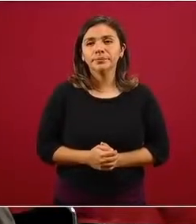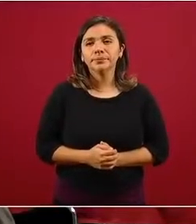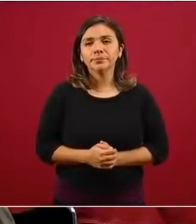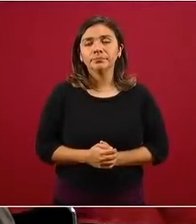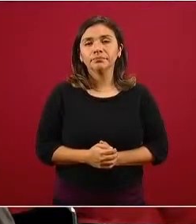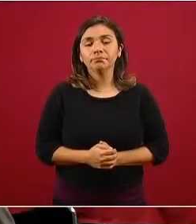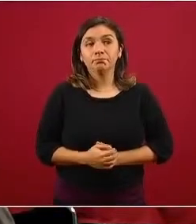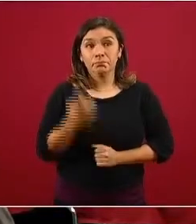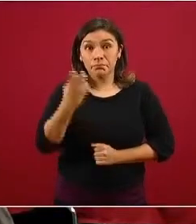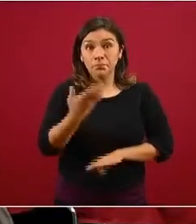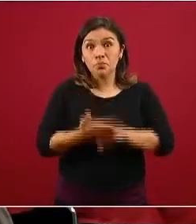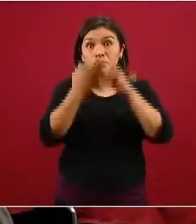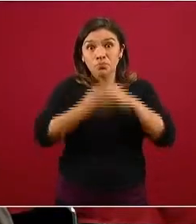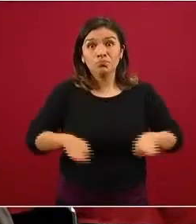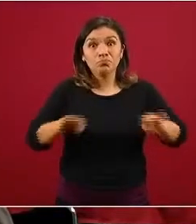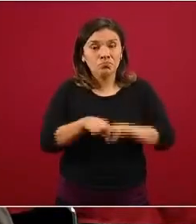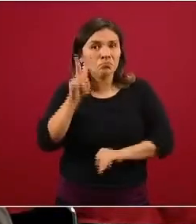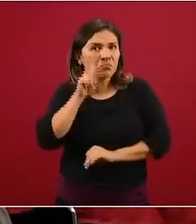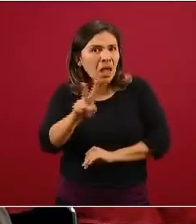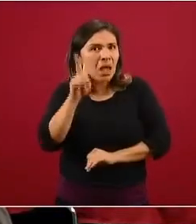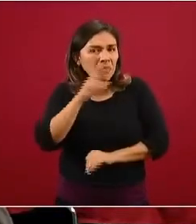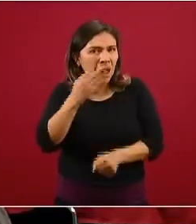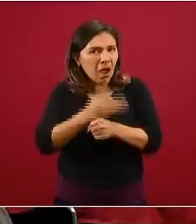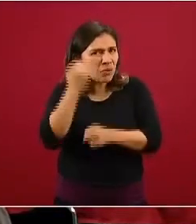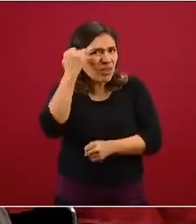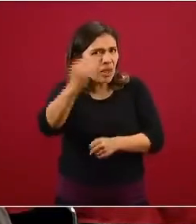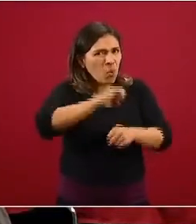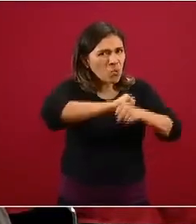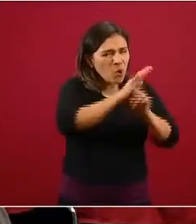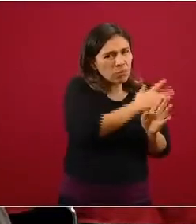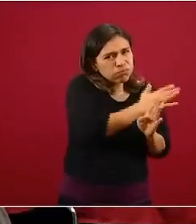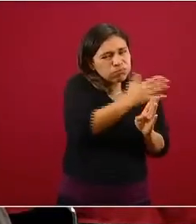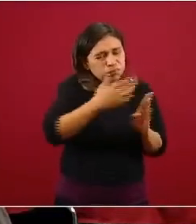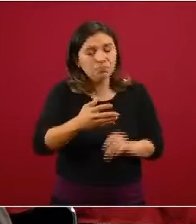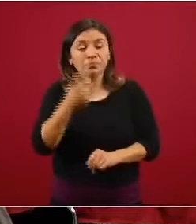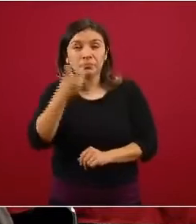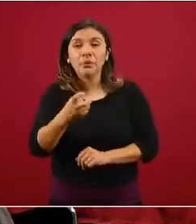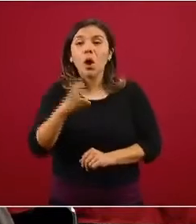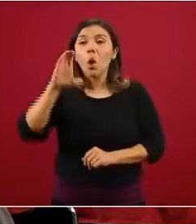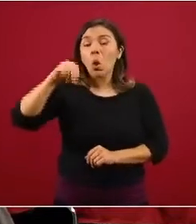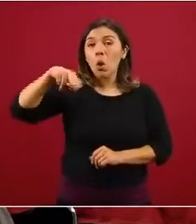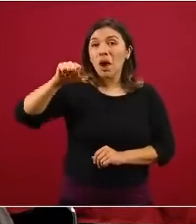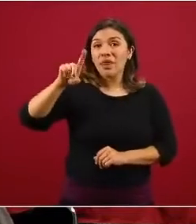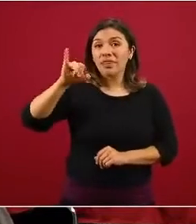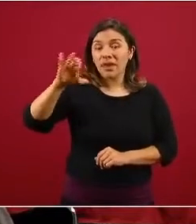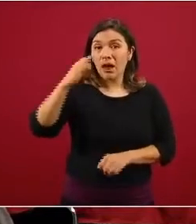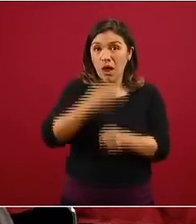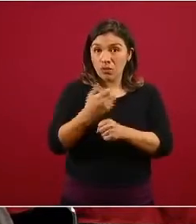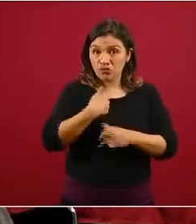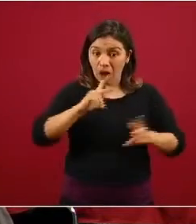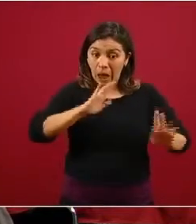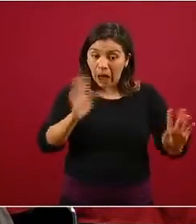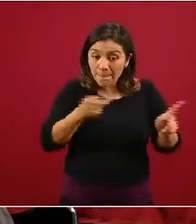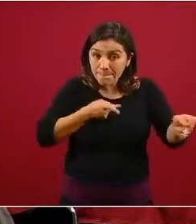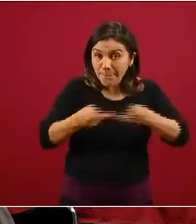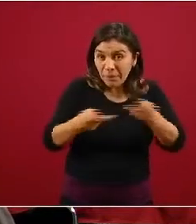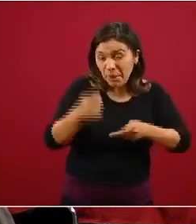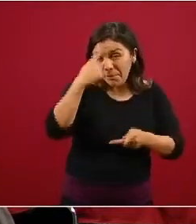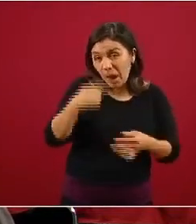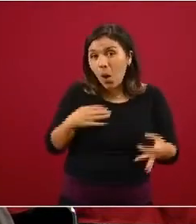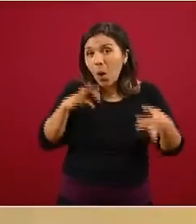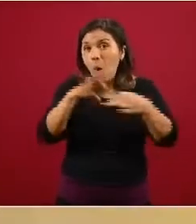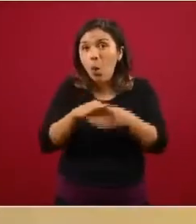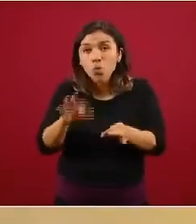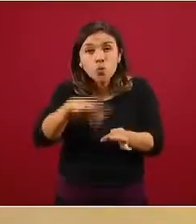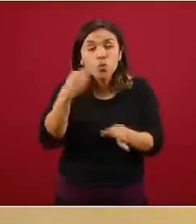Esto ha sido algo muy importante que hemos vivido durante la pandemia. En este momento, desde la CONADIC, no estamos listos para establecer una